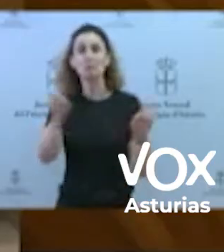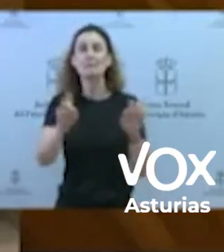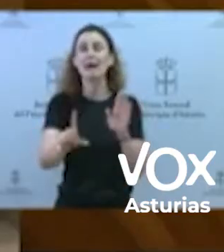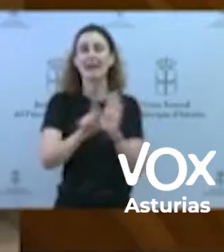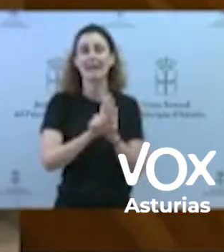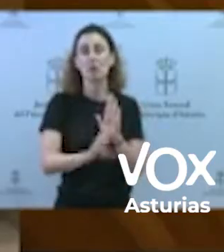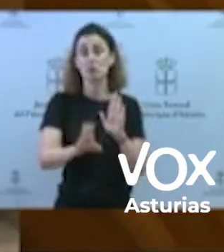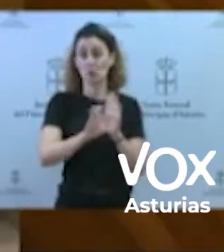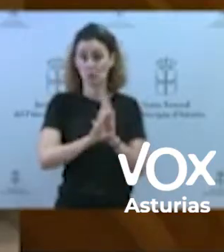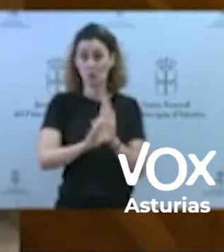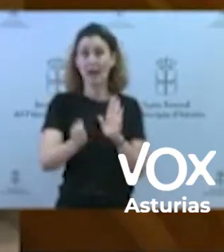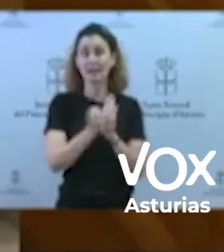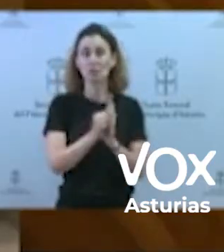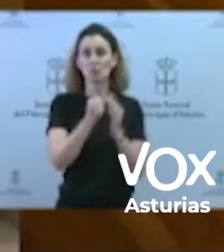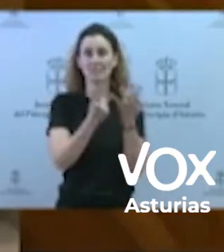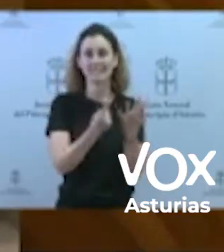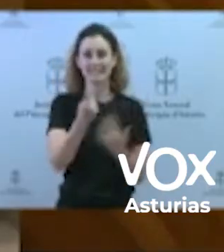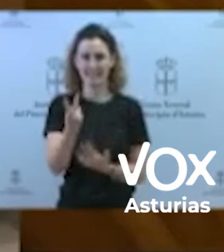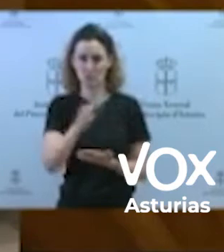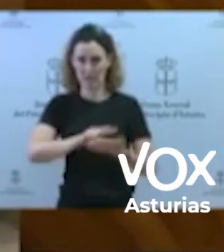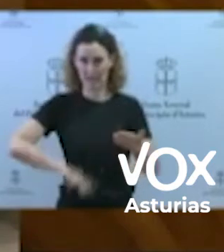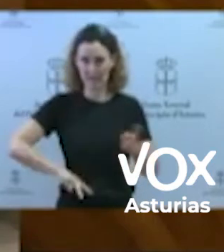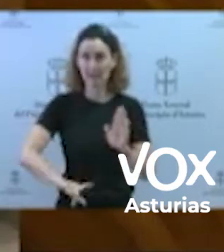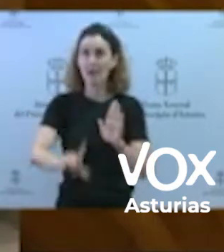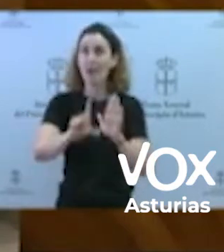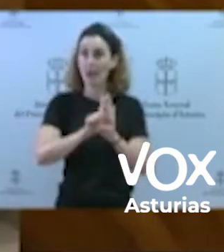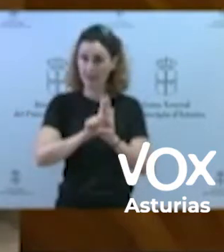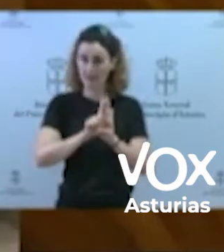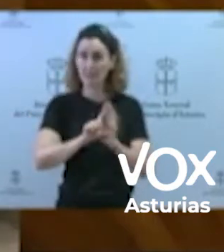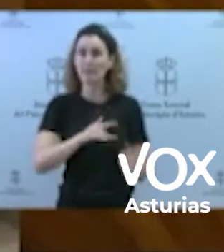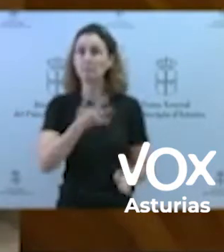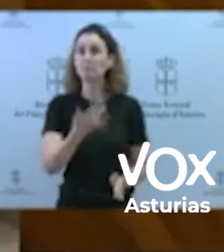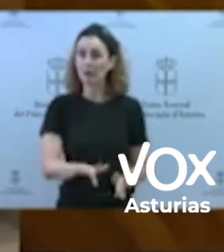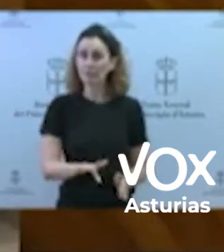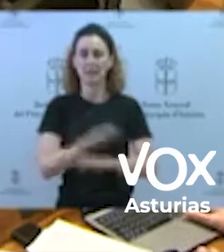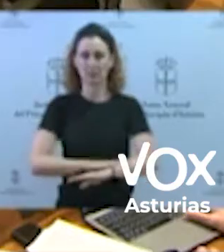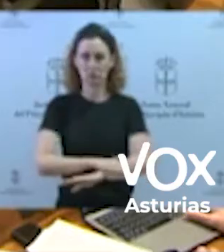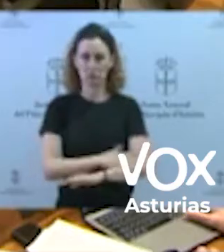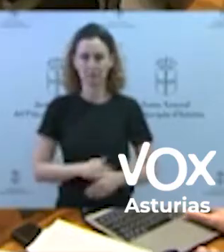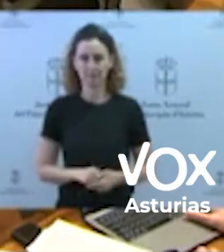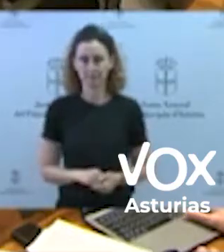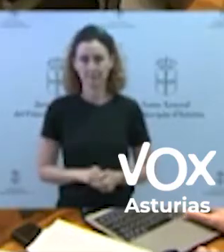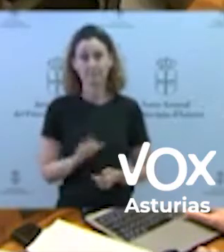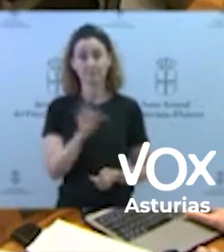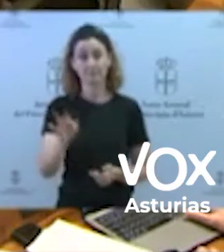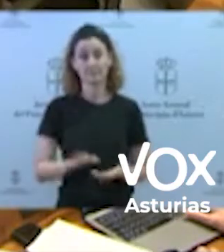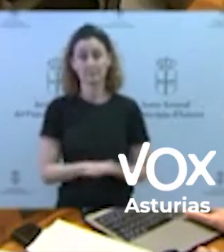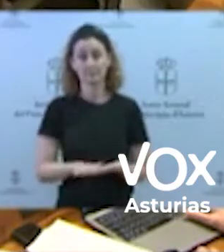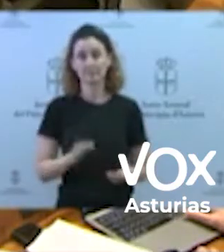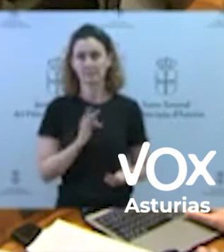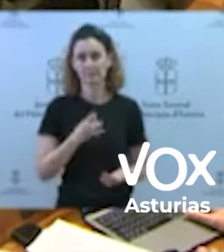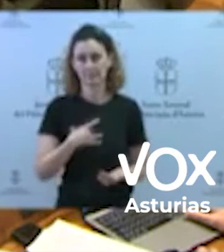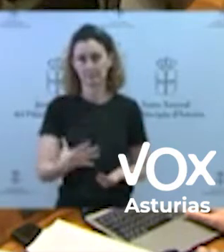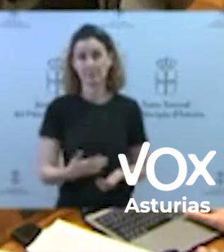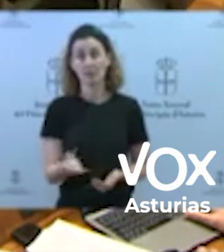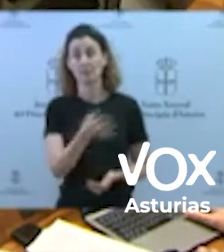Léase la ley de gracia de indulto de 1870, reformada en 1988. Fantástica respuesta de un aprendiz en derecho, sí